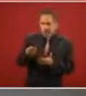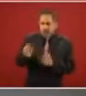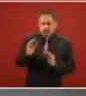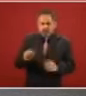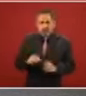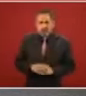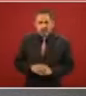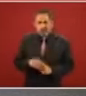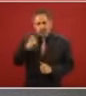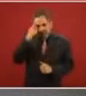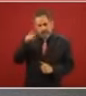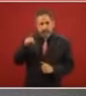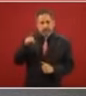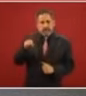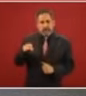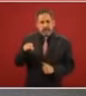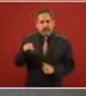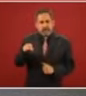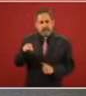para